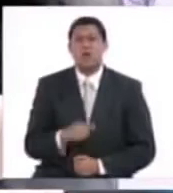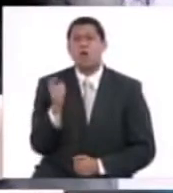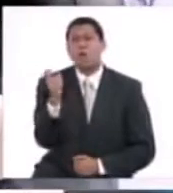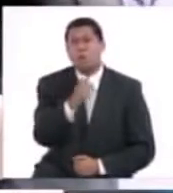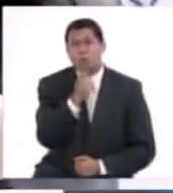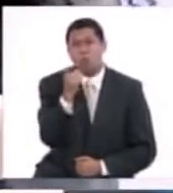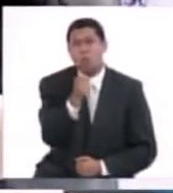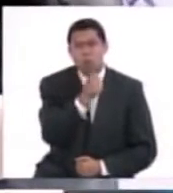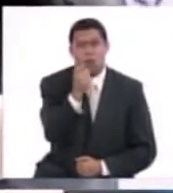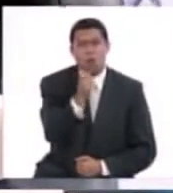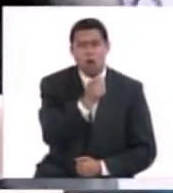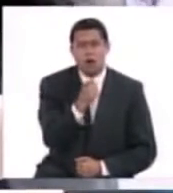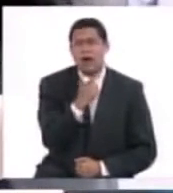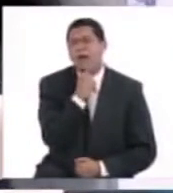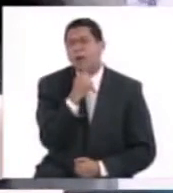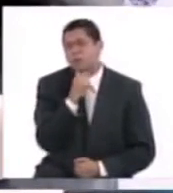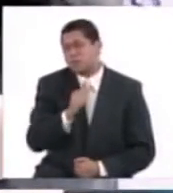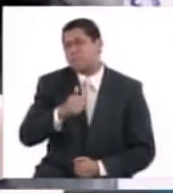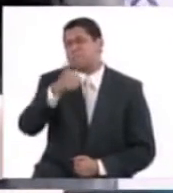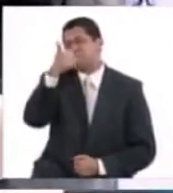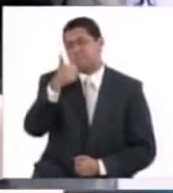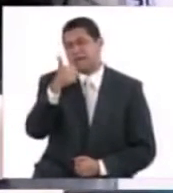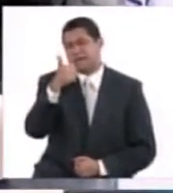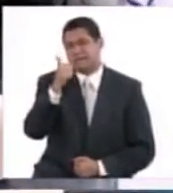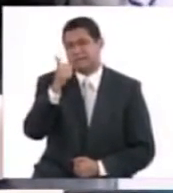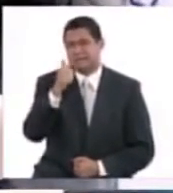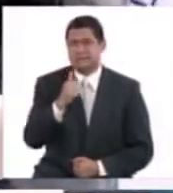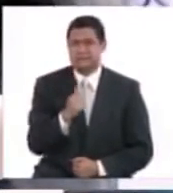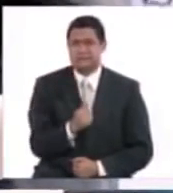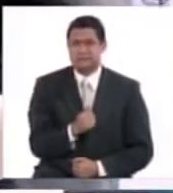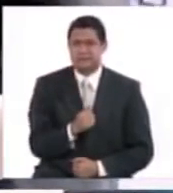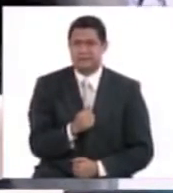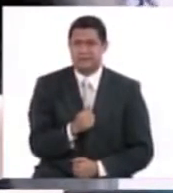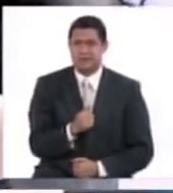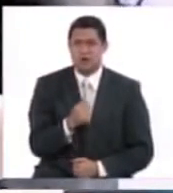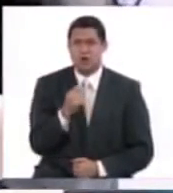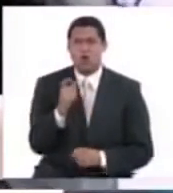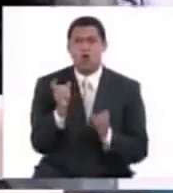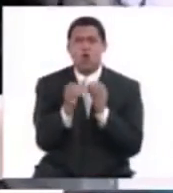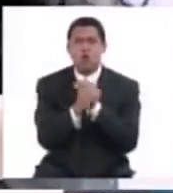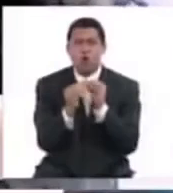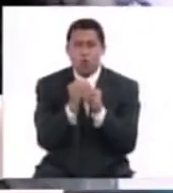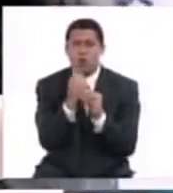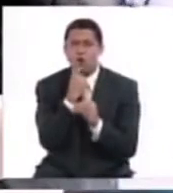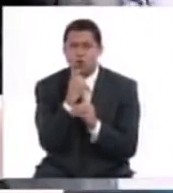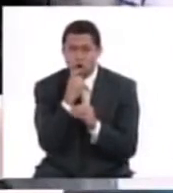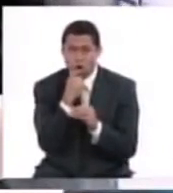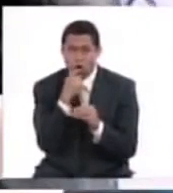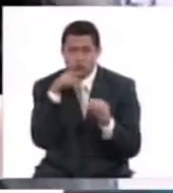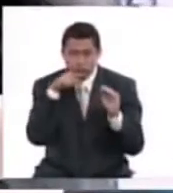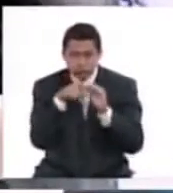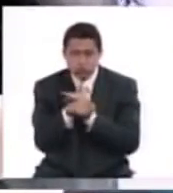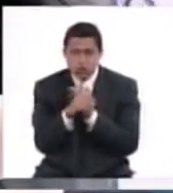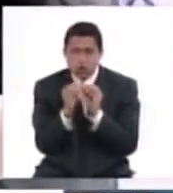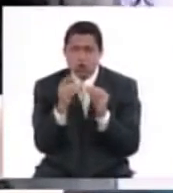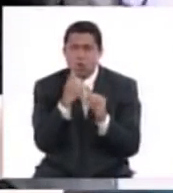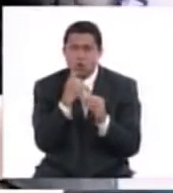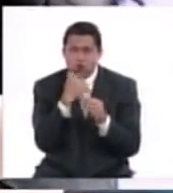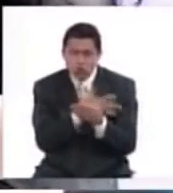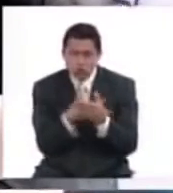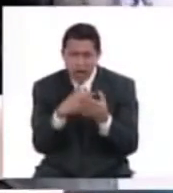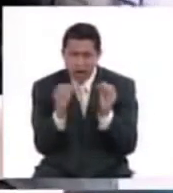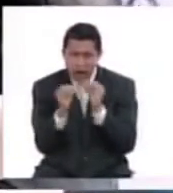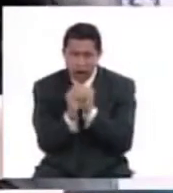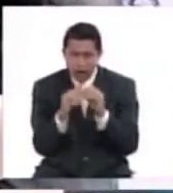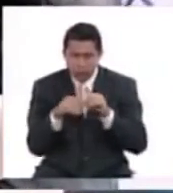busca de manera favorita, por decirlo de alguna forma, el glóbulo rojo. Entonces, una vez que se introduce en el glóbulo rojo, se